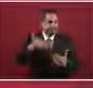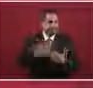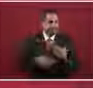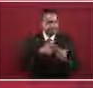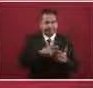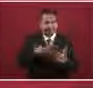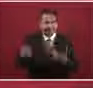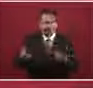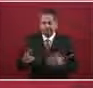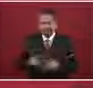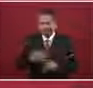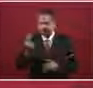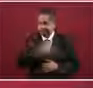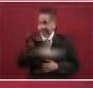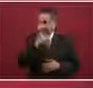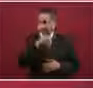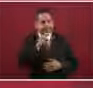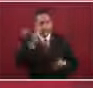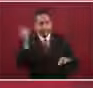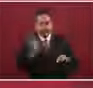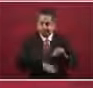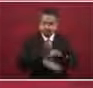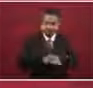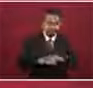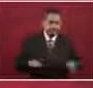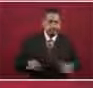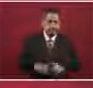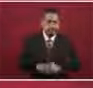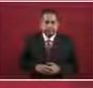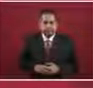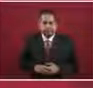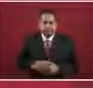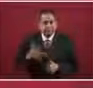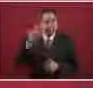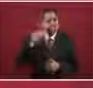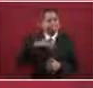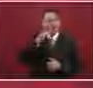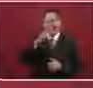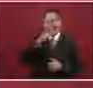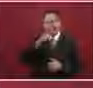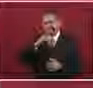desterrar la corrupción en el país, que nos hizo mucho daño